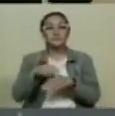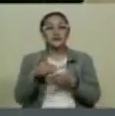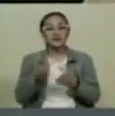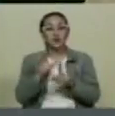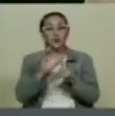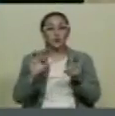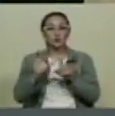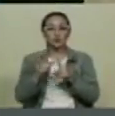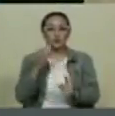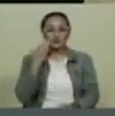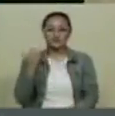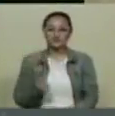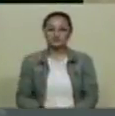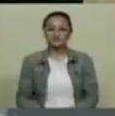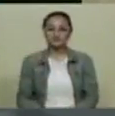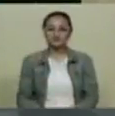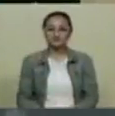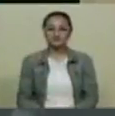la Cultura.